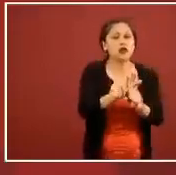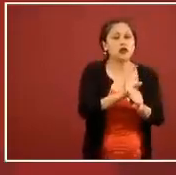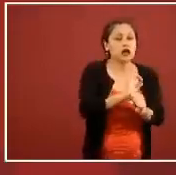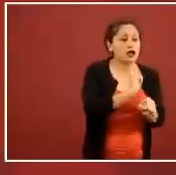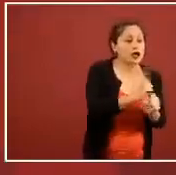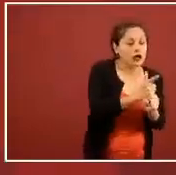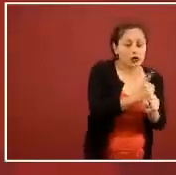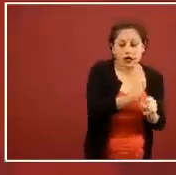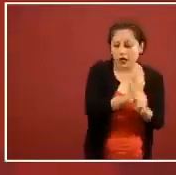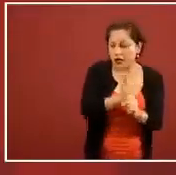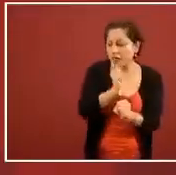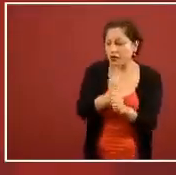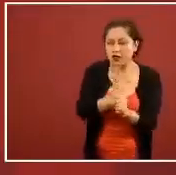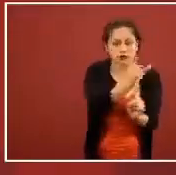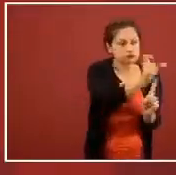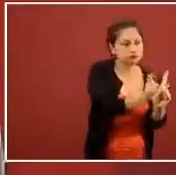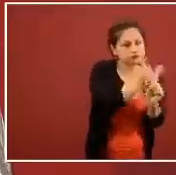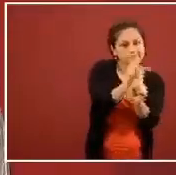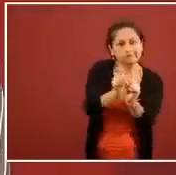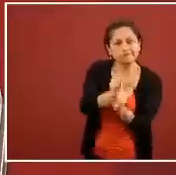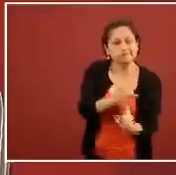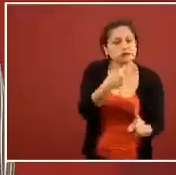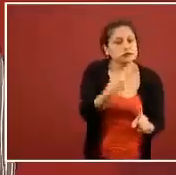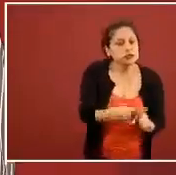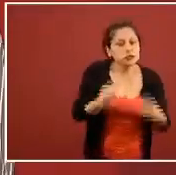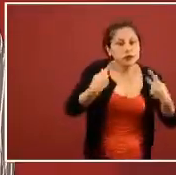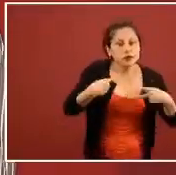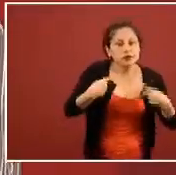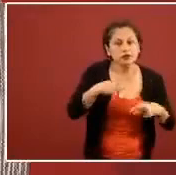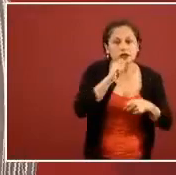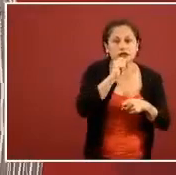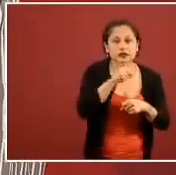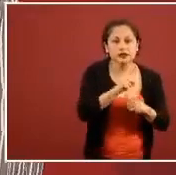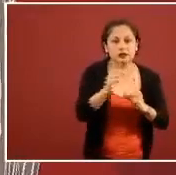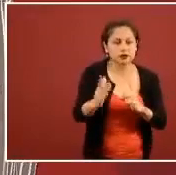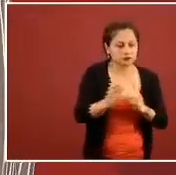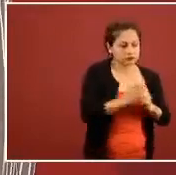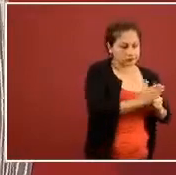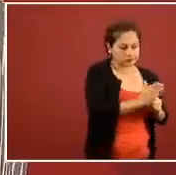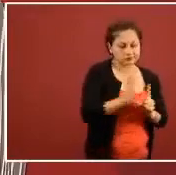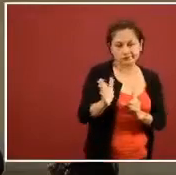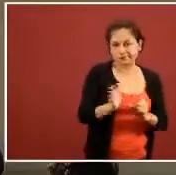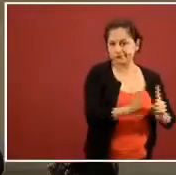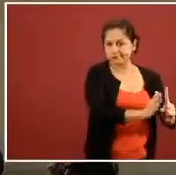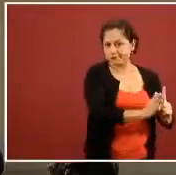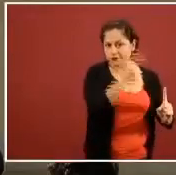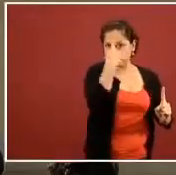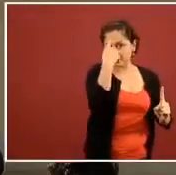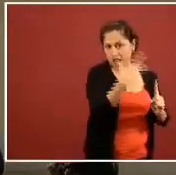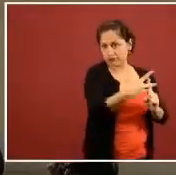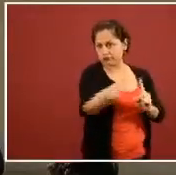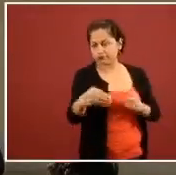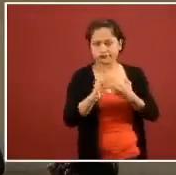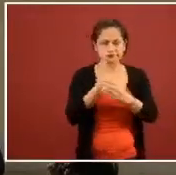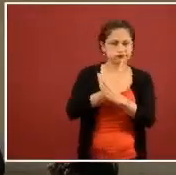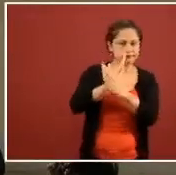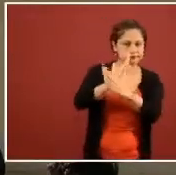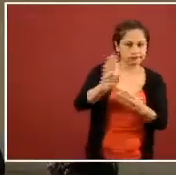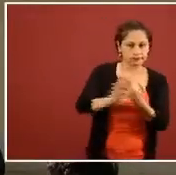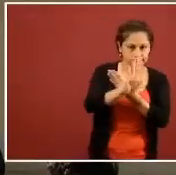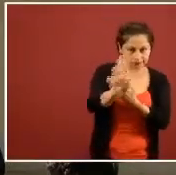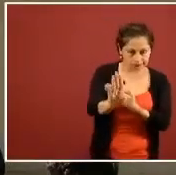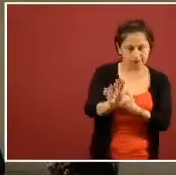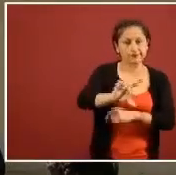casos sospechosos, diagnóstico, aislamiento, estudio de contactos. Cuando anticipábamos que